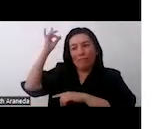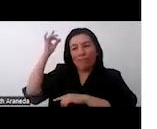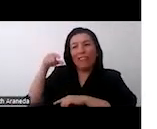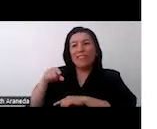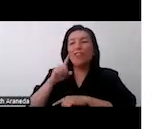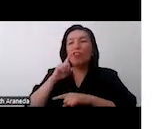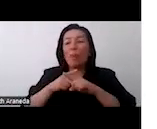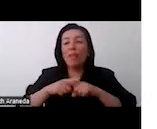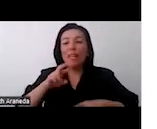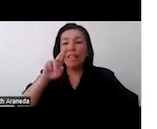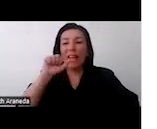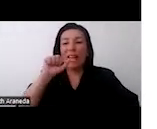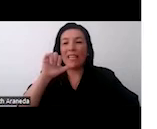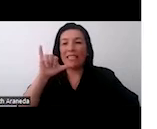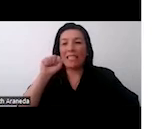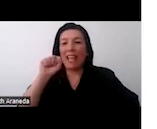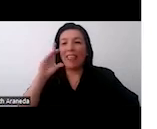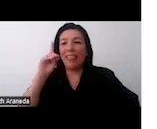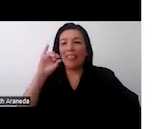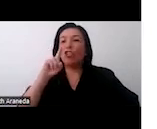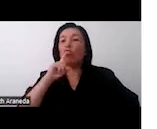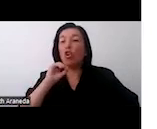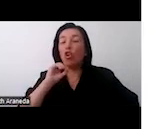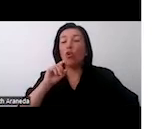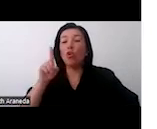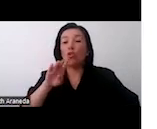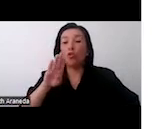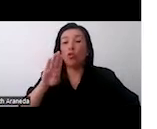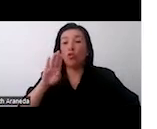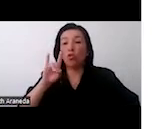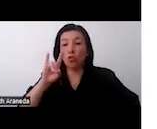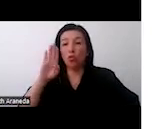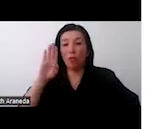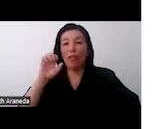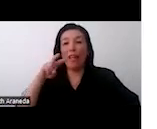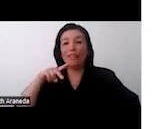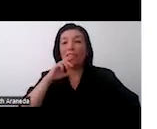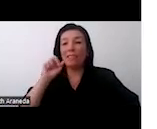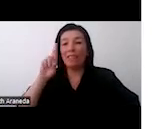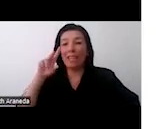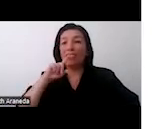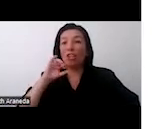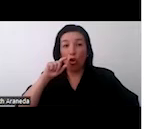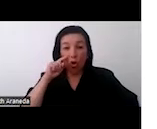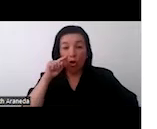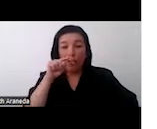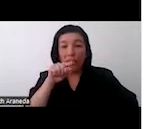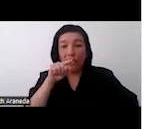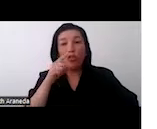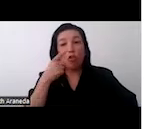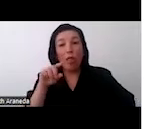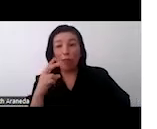rayadito subantártico. Ya, todas las demás especies sí están en este libro y son las que pueden ver en esta